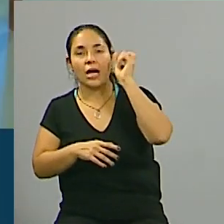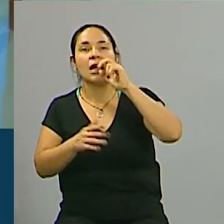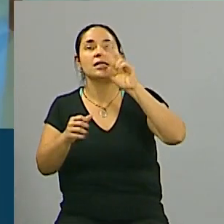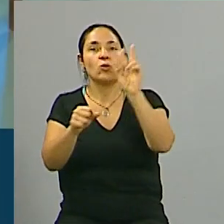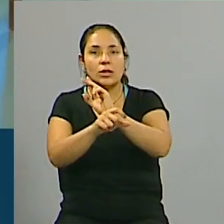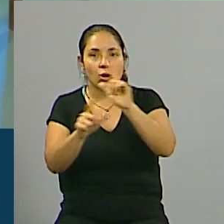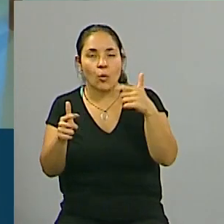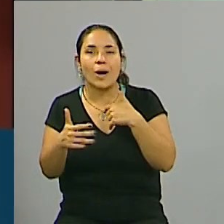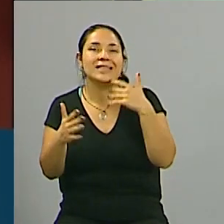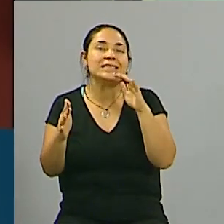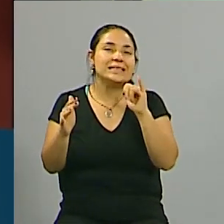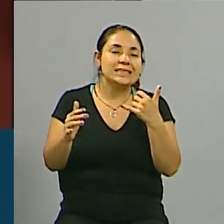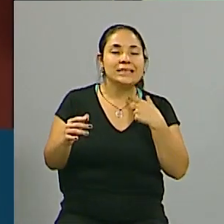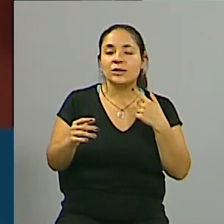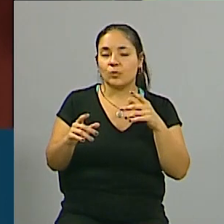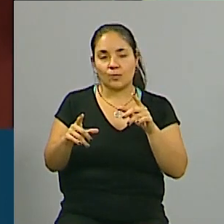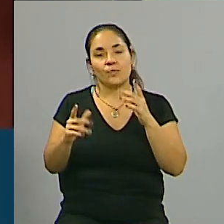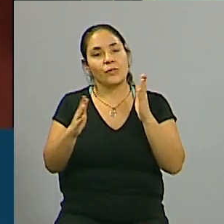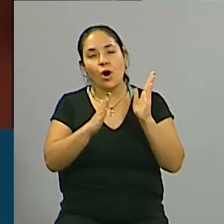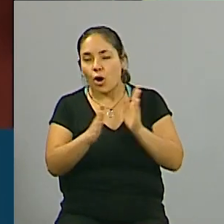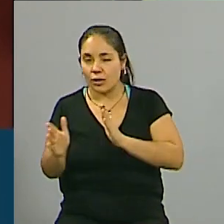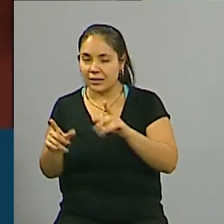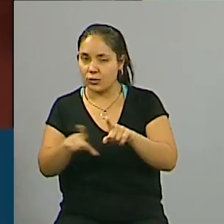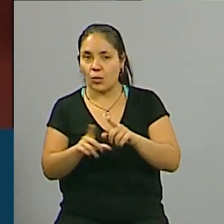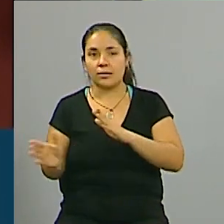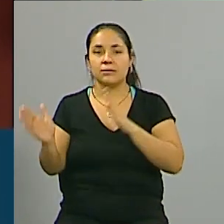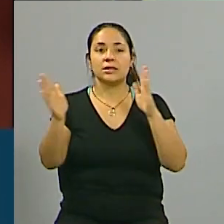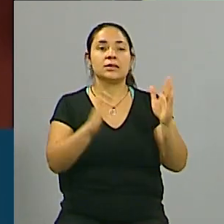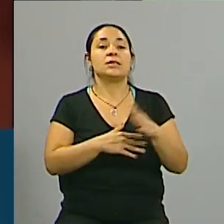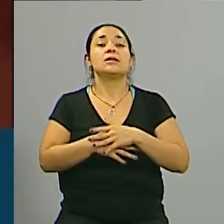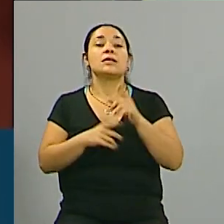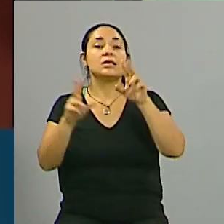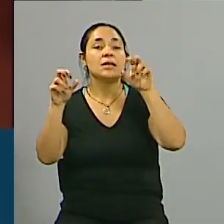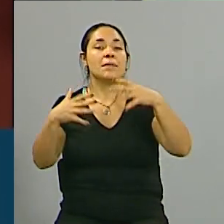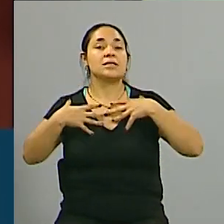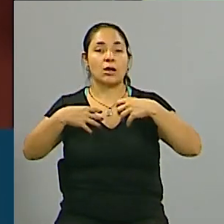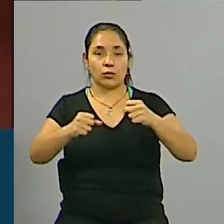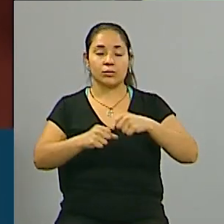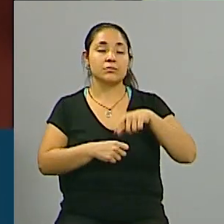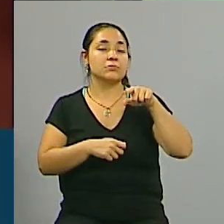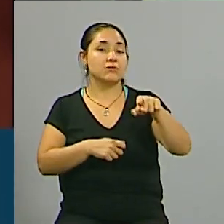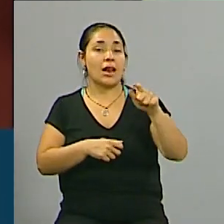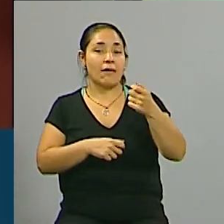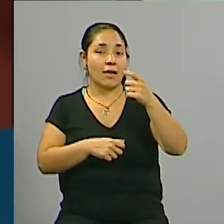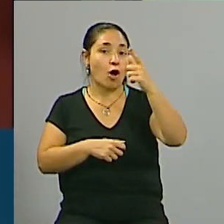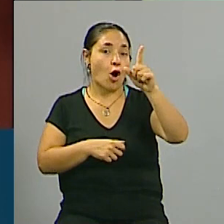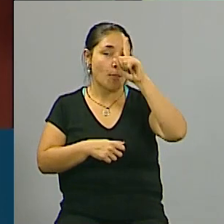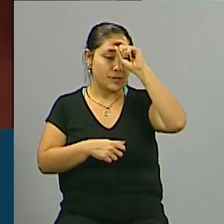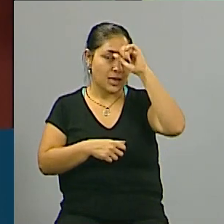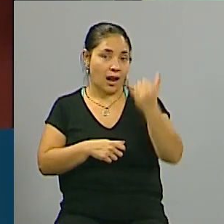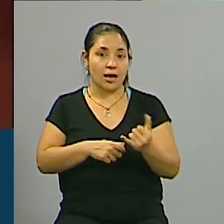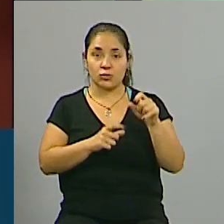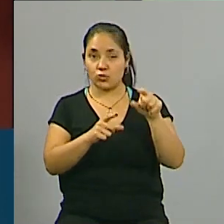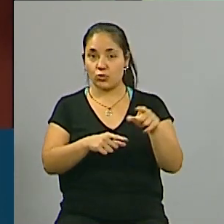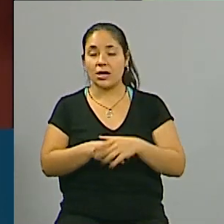otro de los temas importantes, salud, teniendo en cuenta que Lavalle tiene su hospital y también teniendo presente que las distancias a